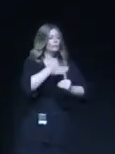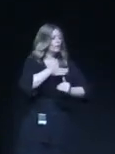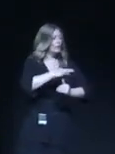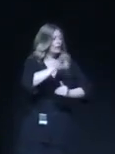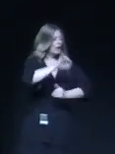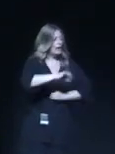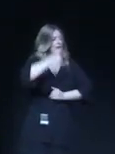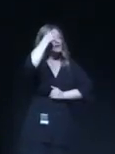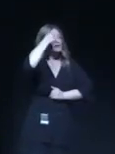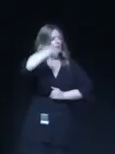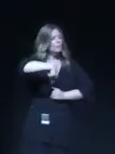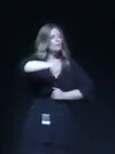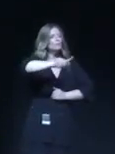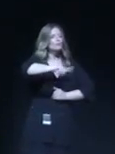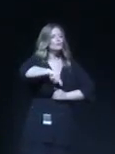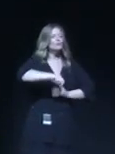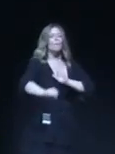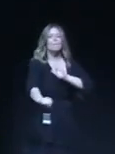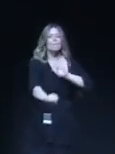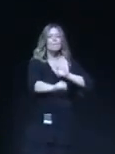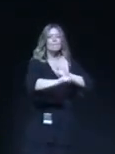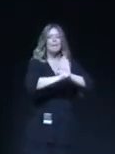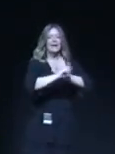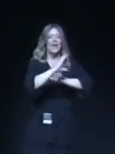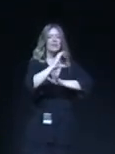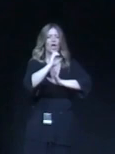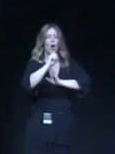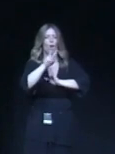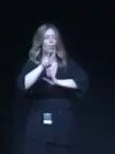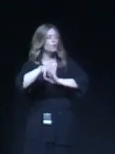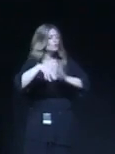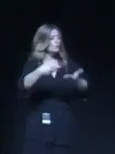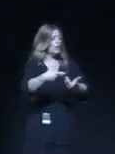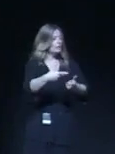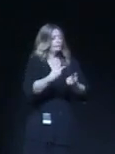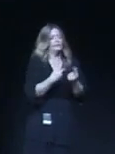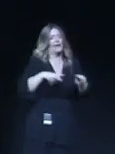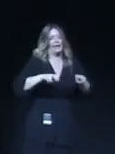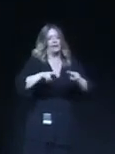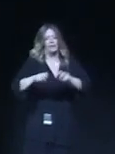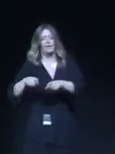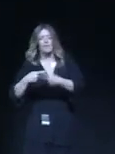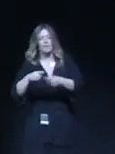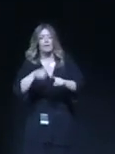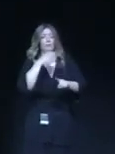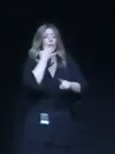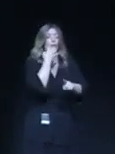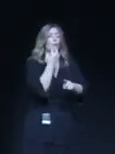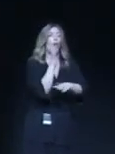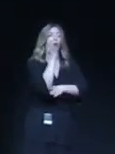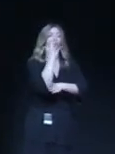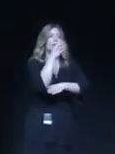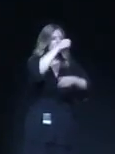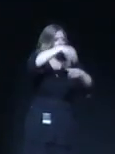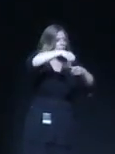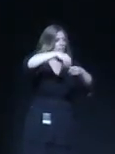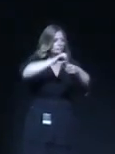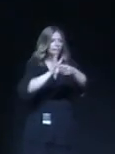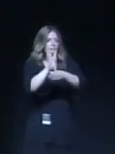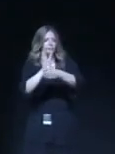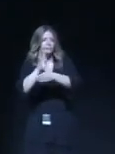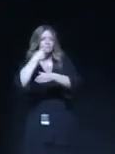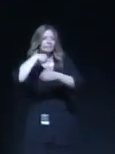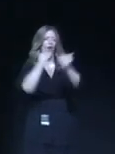eso, la huella de carbono que tiene y, pues, a través de diferentes iniciativas, por ejemplo, plantar árboles, pues